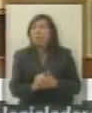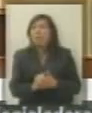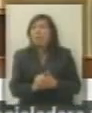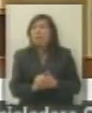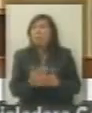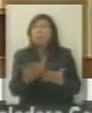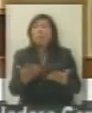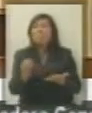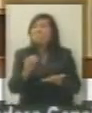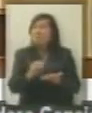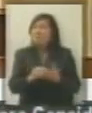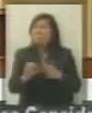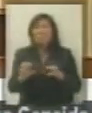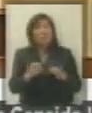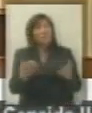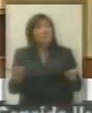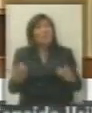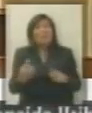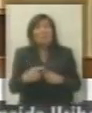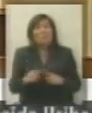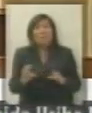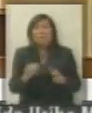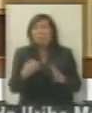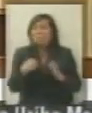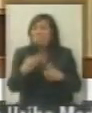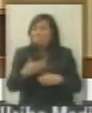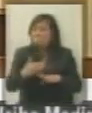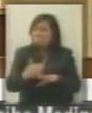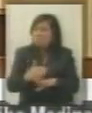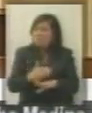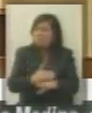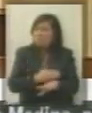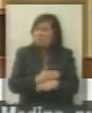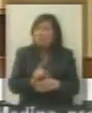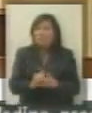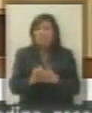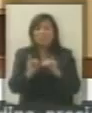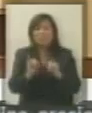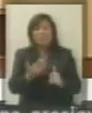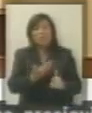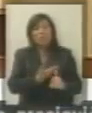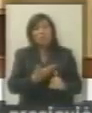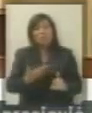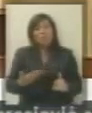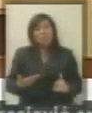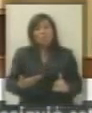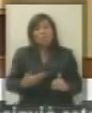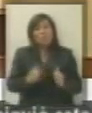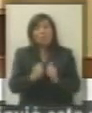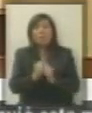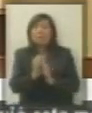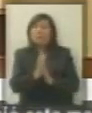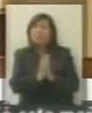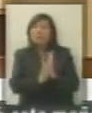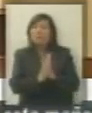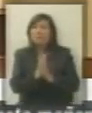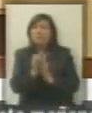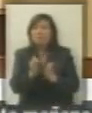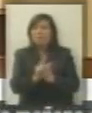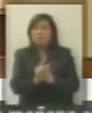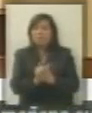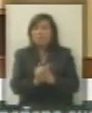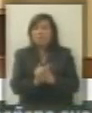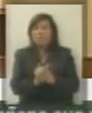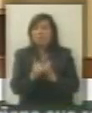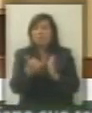que todavía hay mucho por hacer, pero se ha logrado un progreso. Dejaremos el gobierno con la satisfacción de haber logrado que